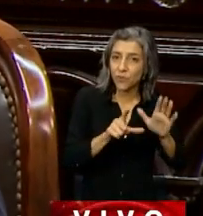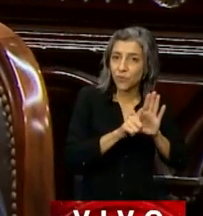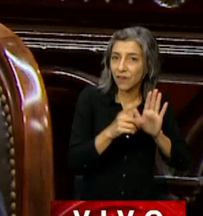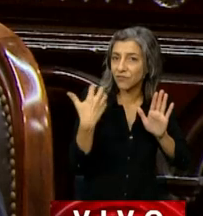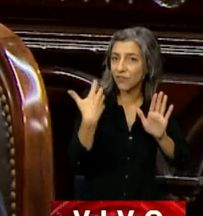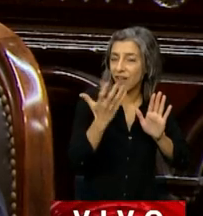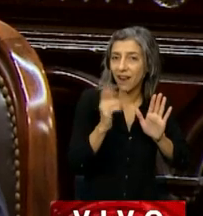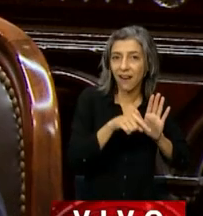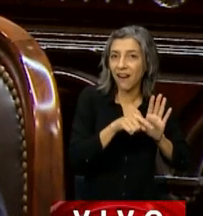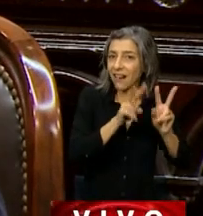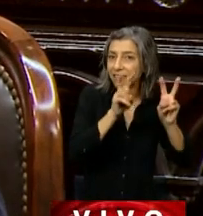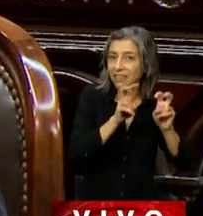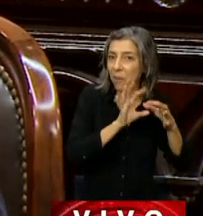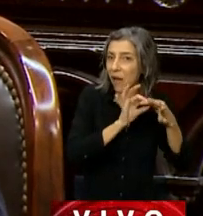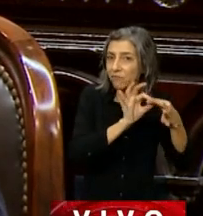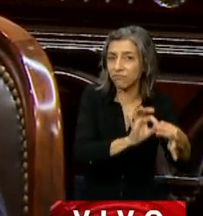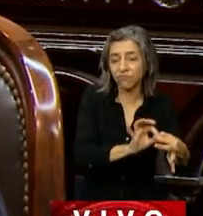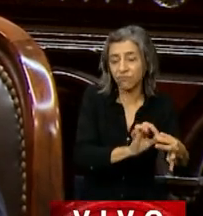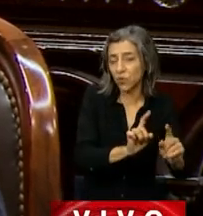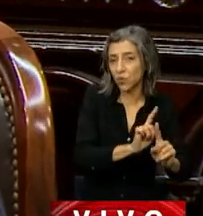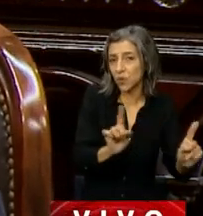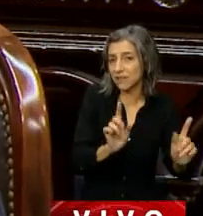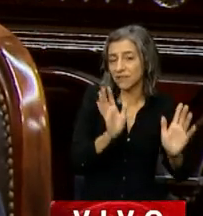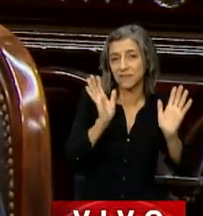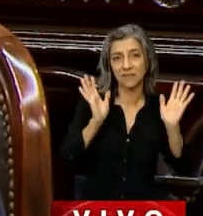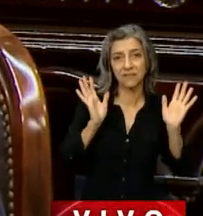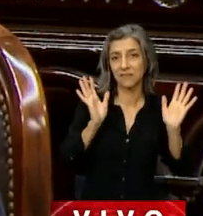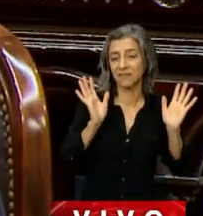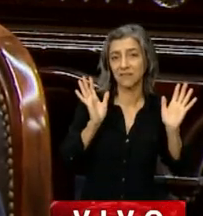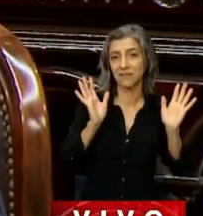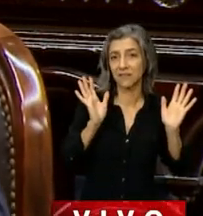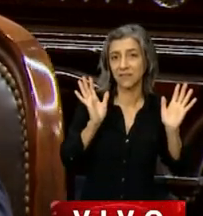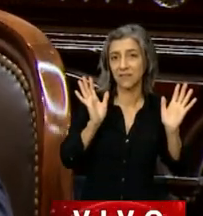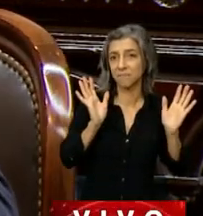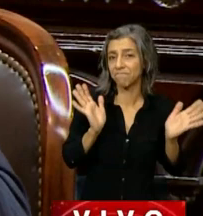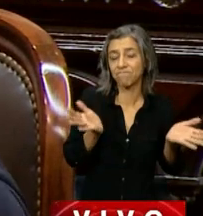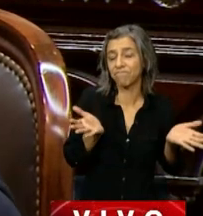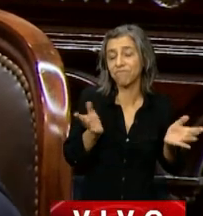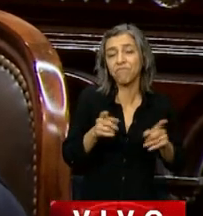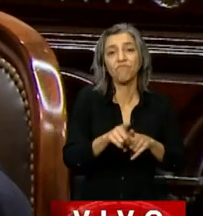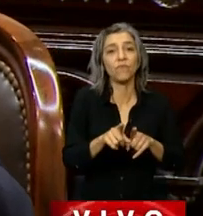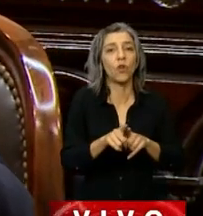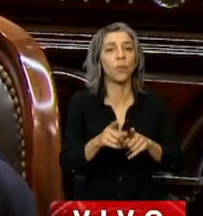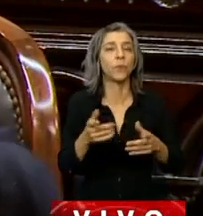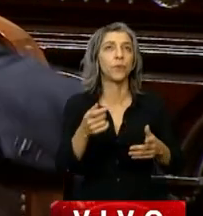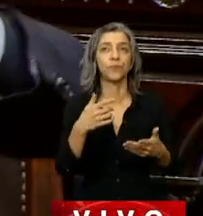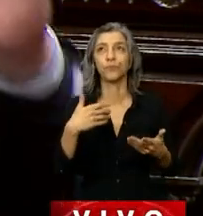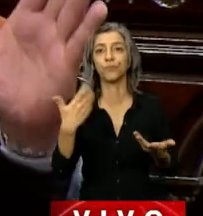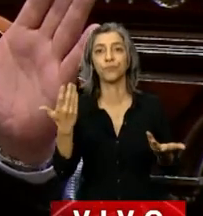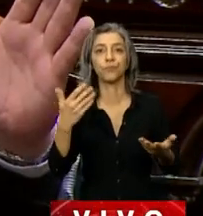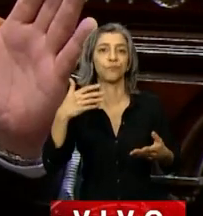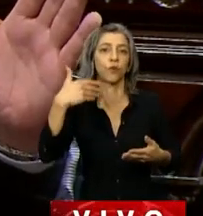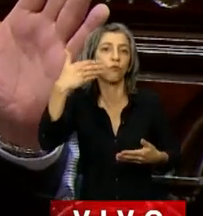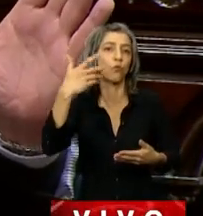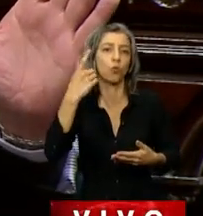competente para el debate de este proyecto. Porque es lo mismo que un día me diga